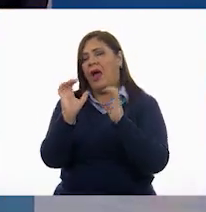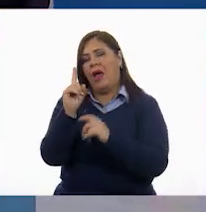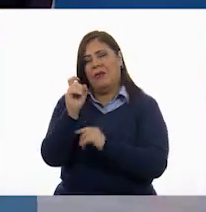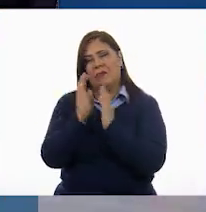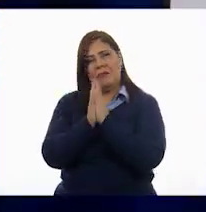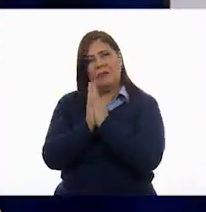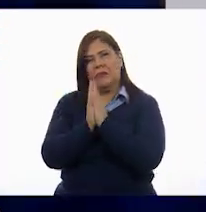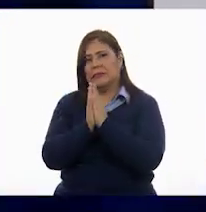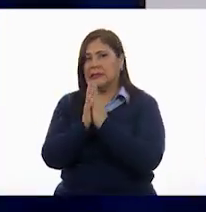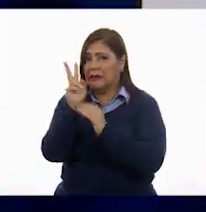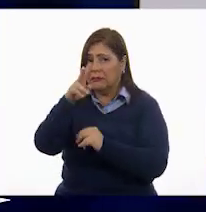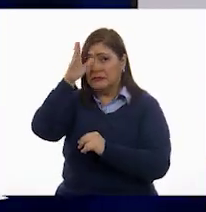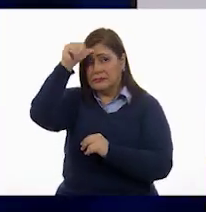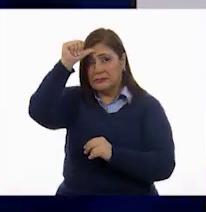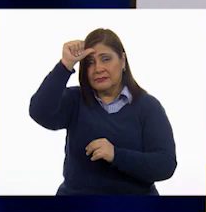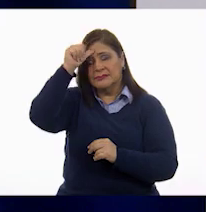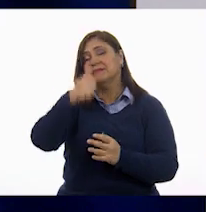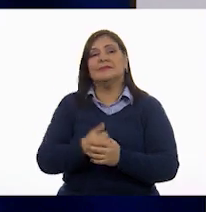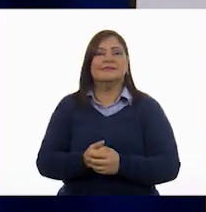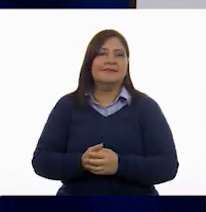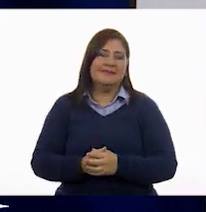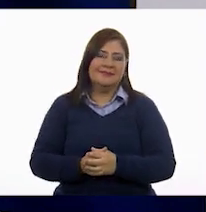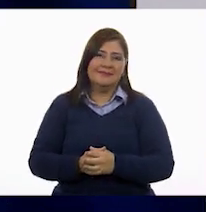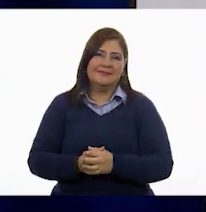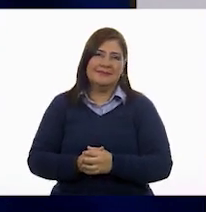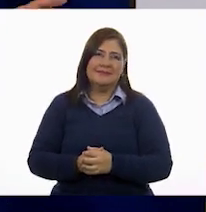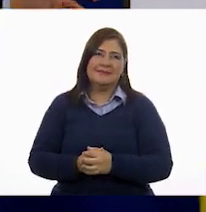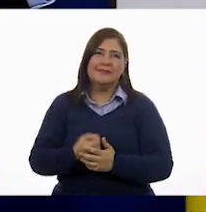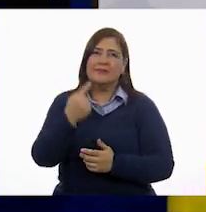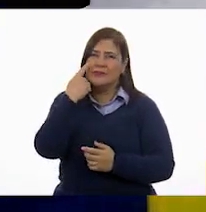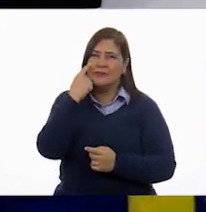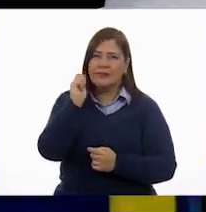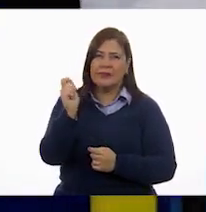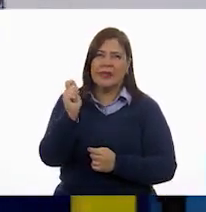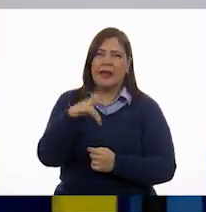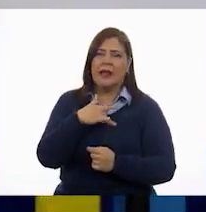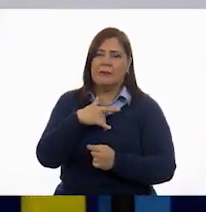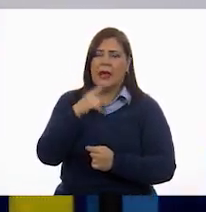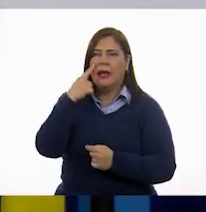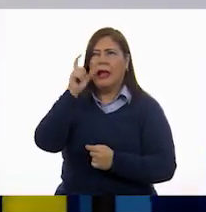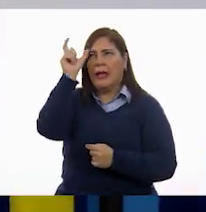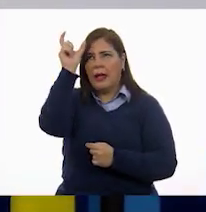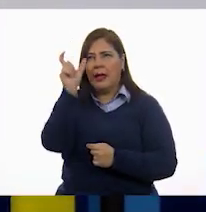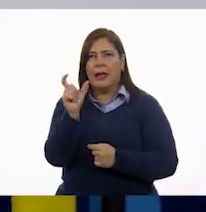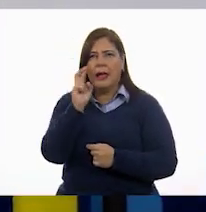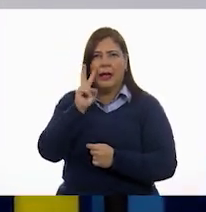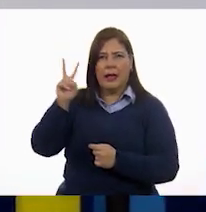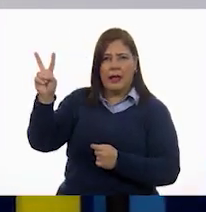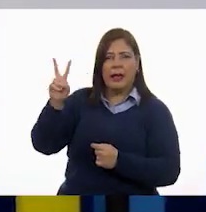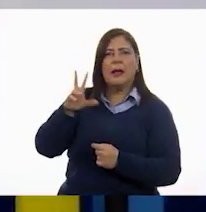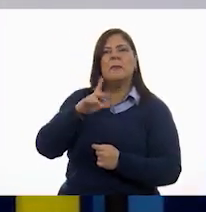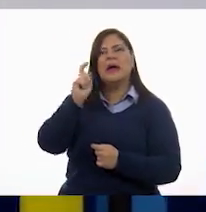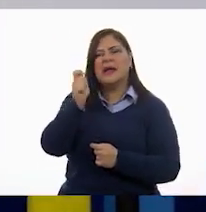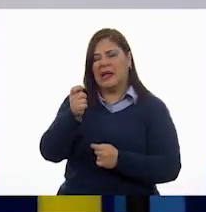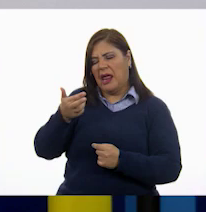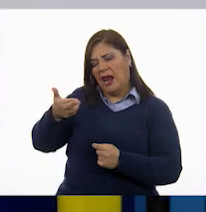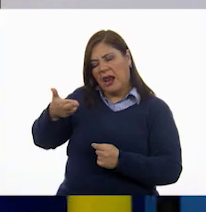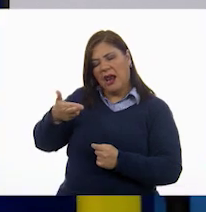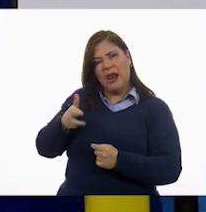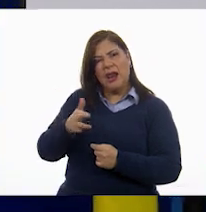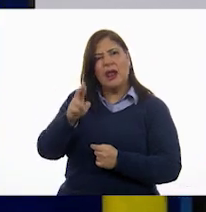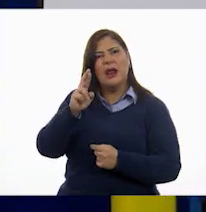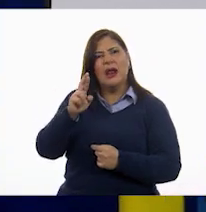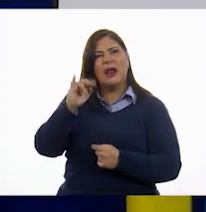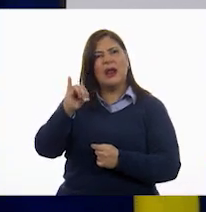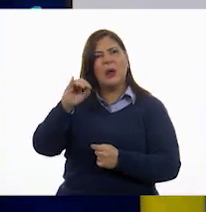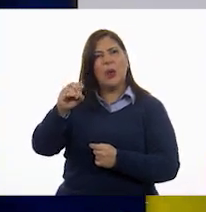acuerdo? Bien, vamos a ver la primera definición de lo que es un río. ¿De acuerdo? Y para ello, bueno,